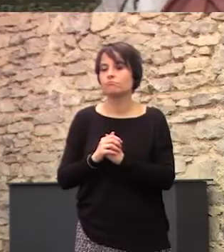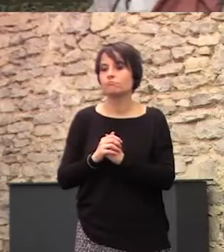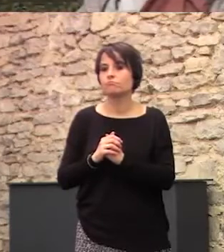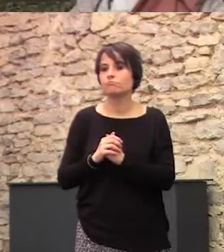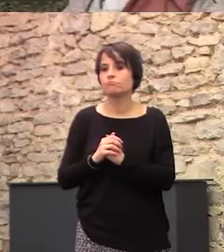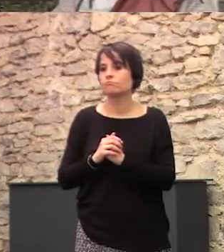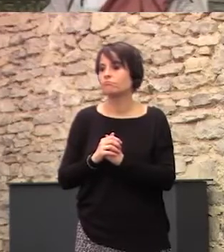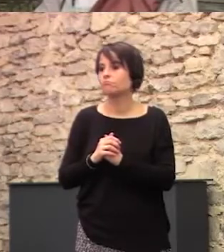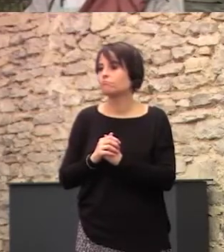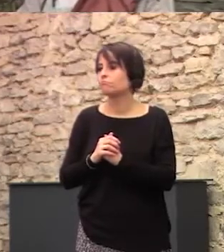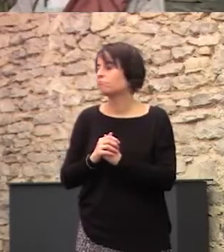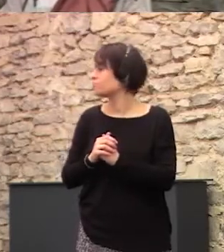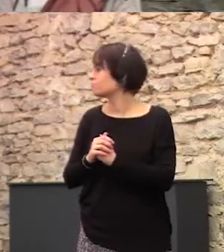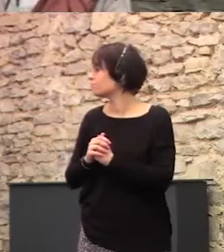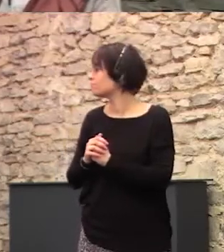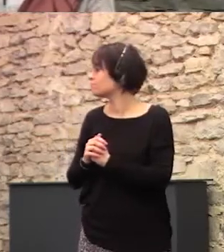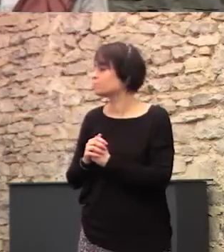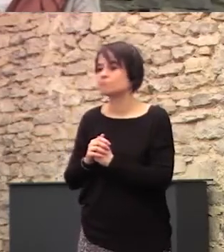nos animamos.